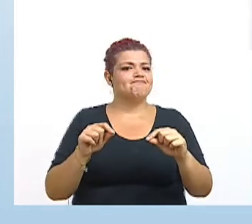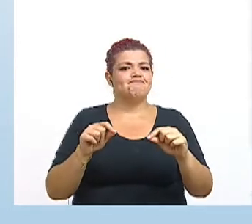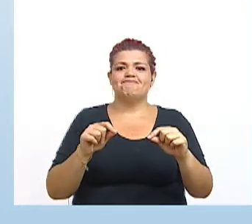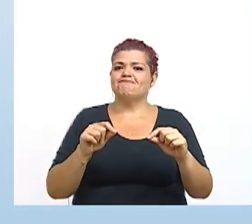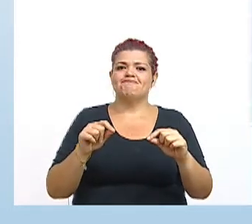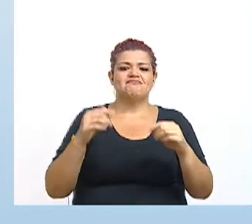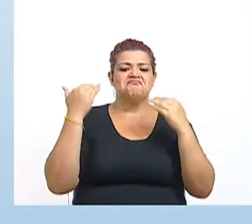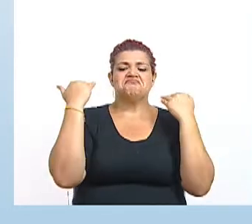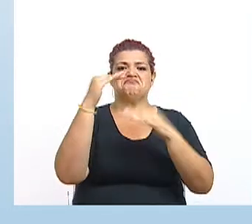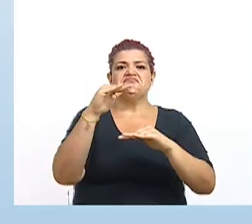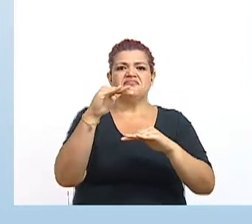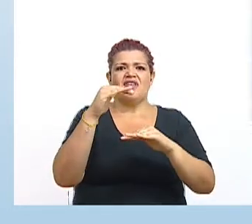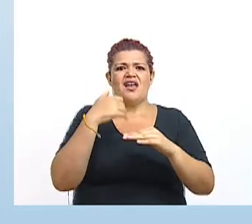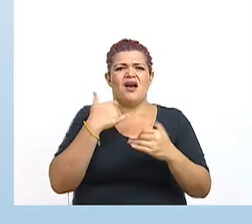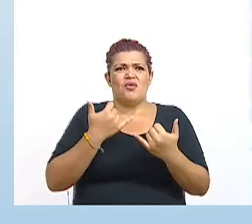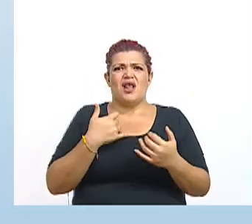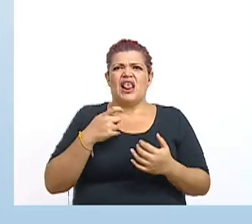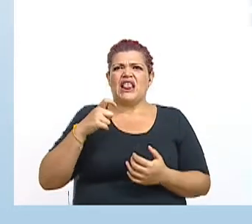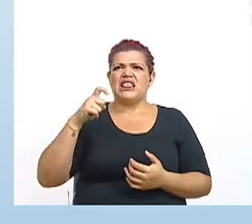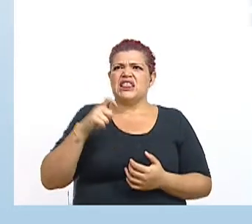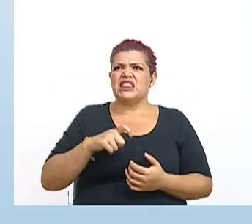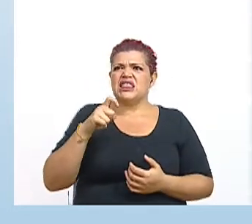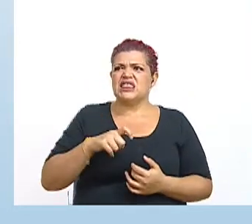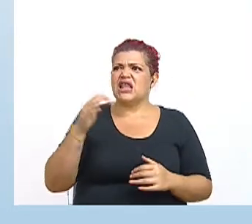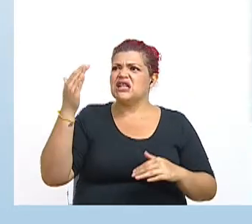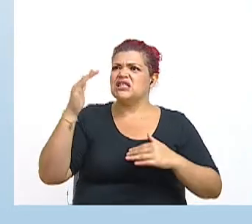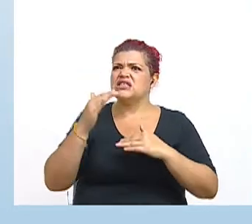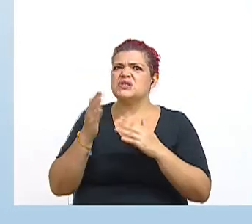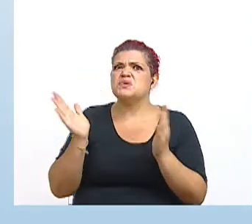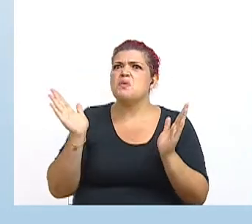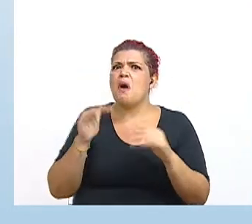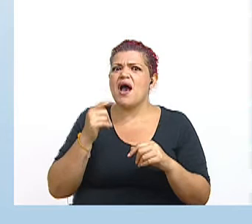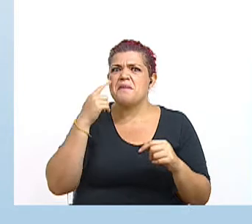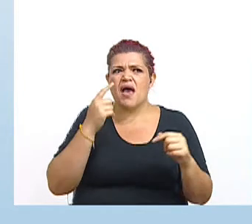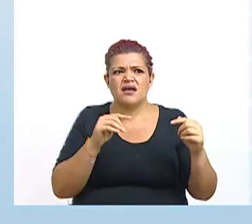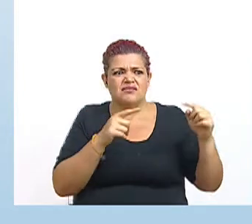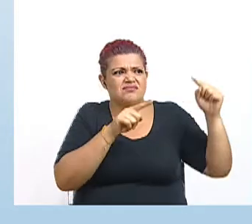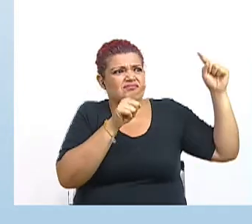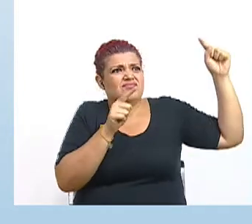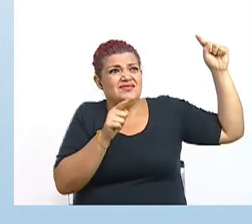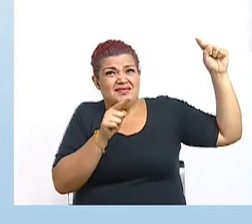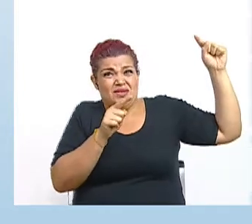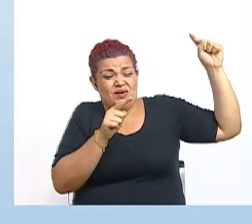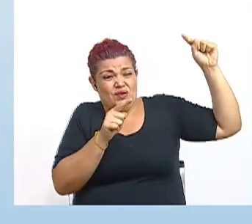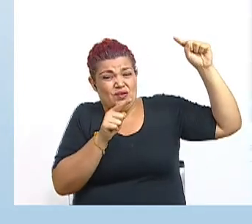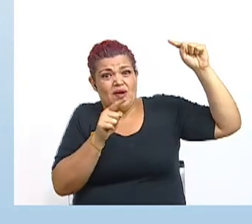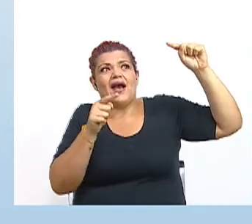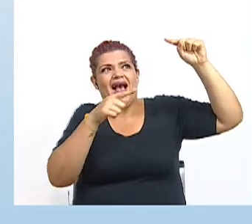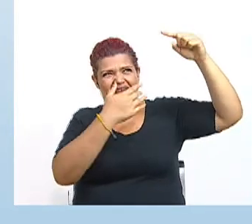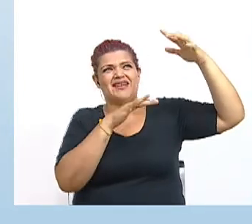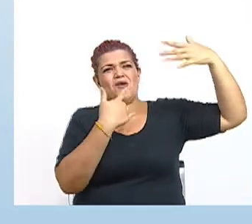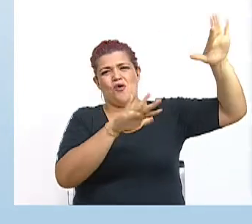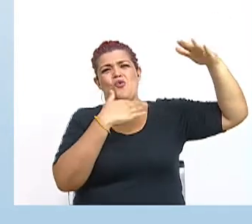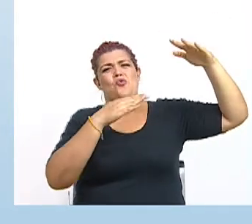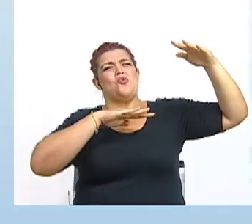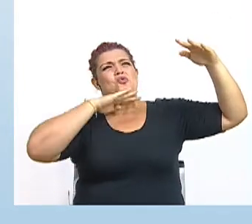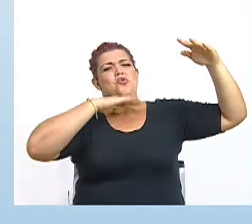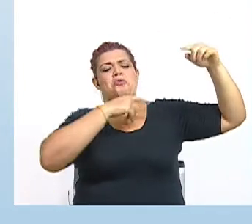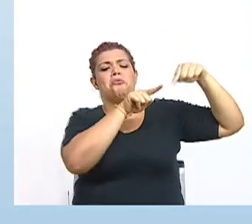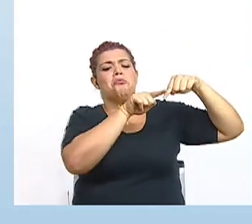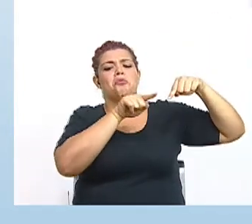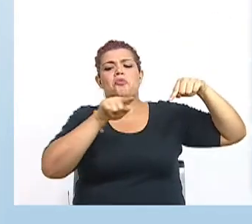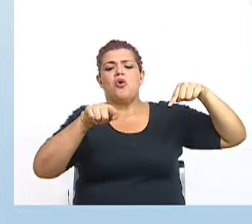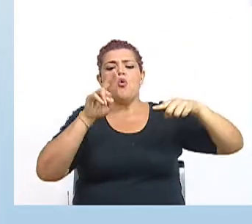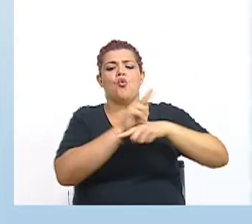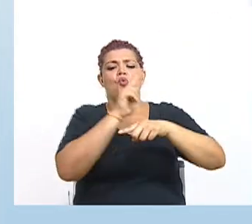negativa para nuestro futuro. Porque si esta curva continúa en ese ascenso, vamos a padecer de muchas carencias en el futuro